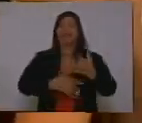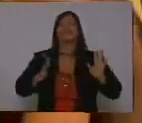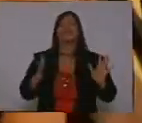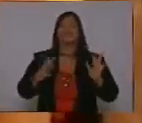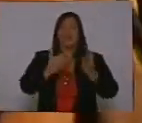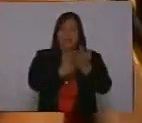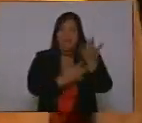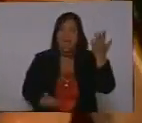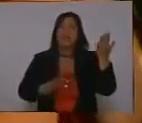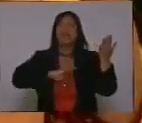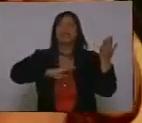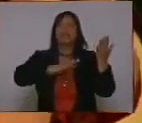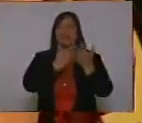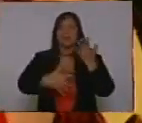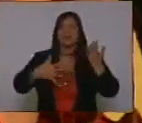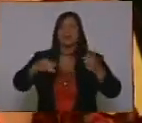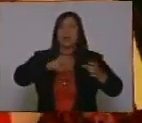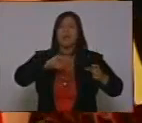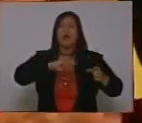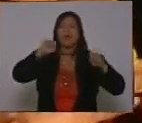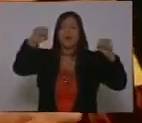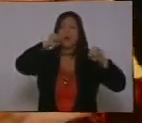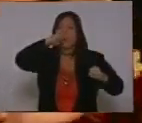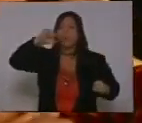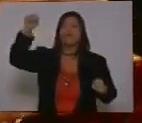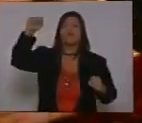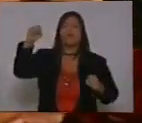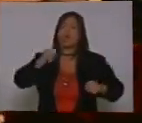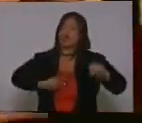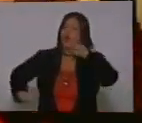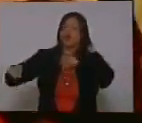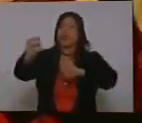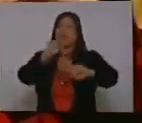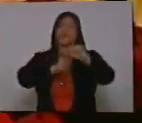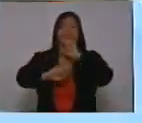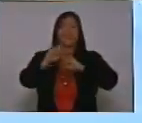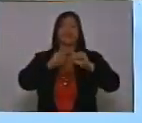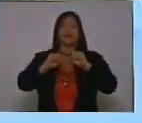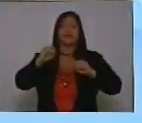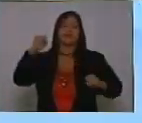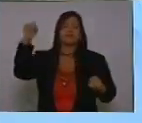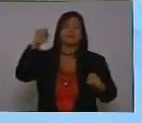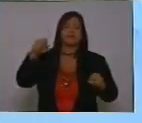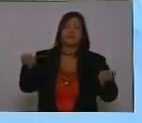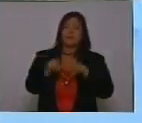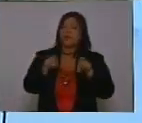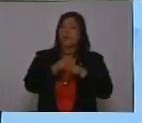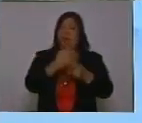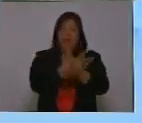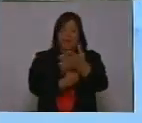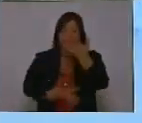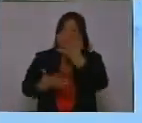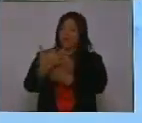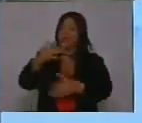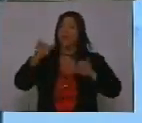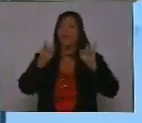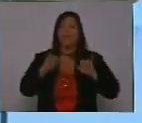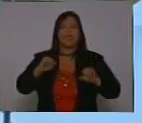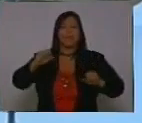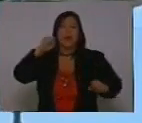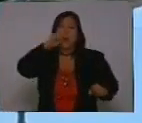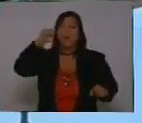Corre por mis venas el marxismo-leninismo y lo voy a defender. Y así como corre por mis venas el